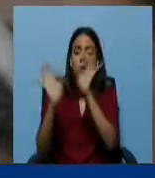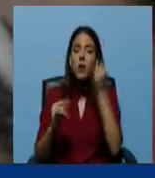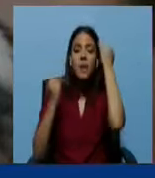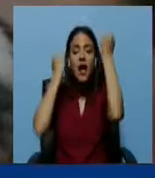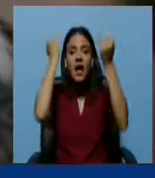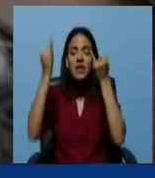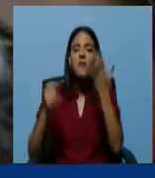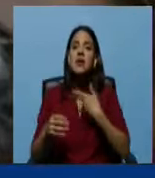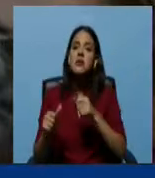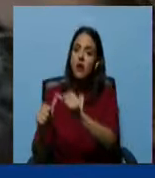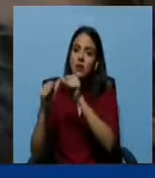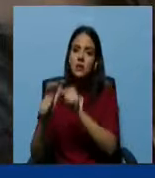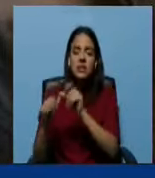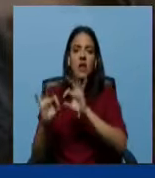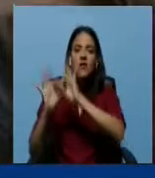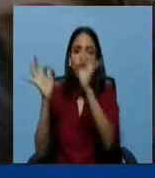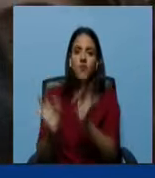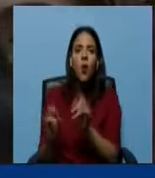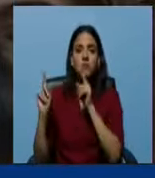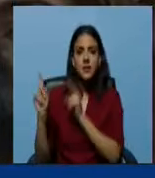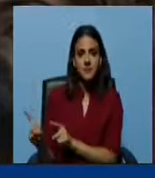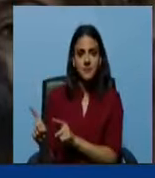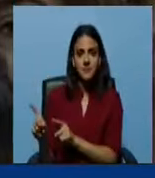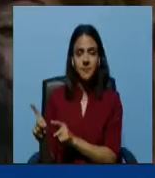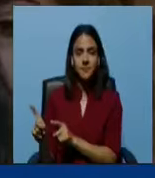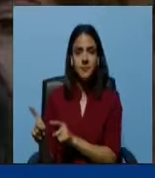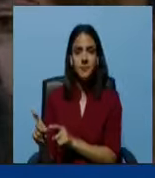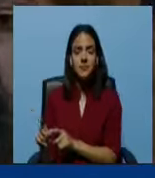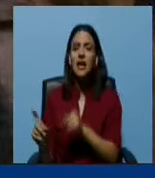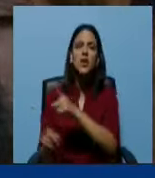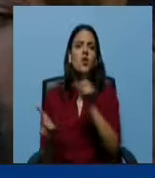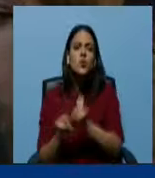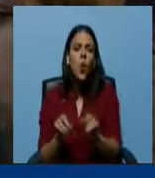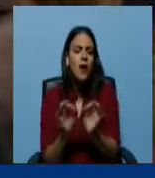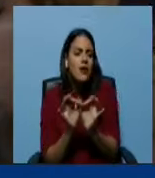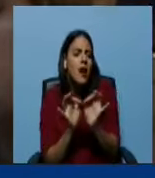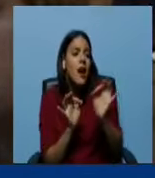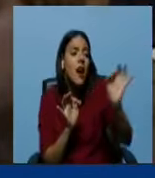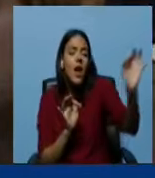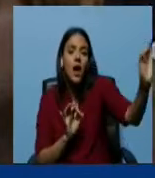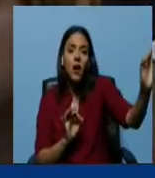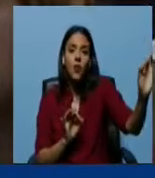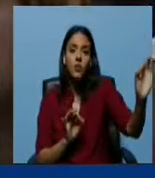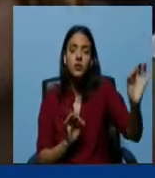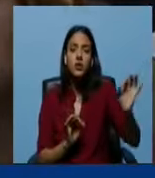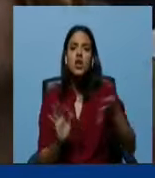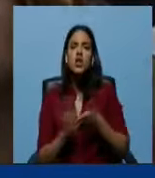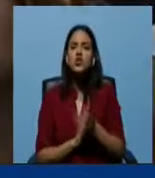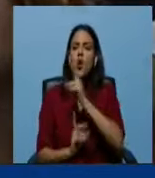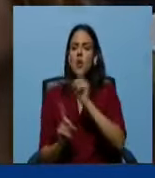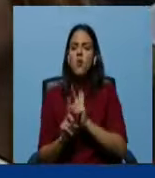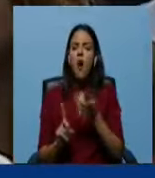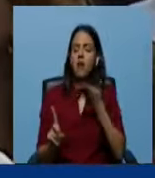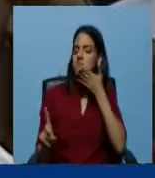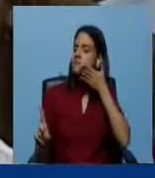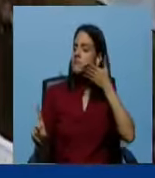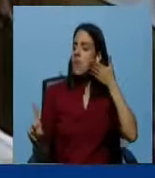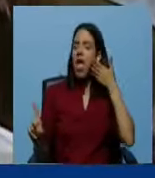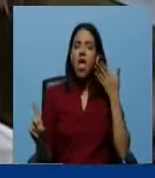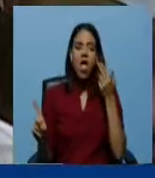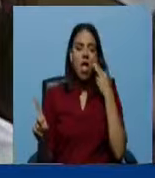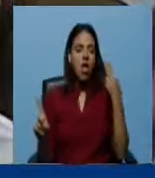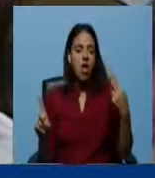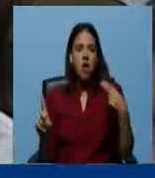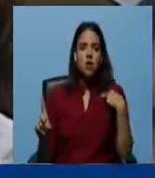buena parte de esa derecha. Muy lejos de los egos que